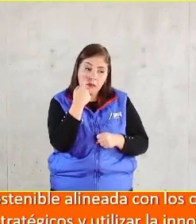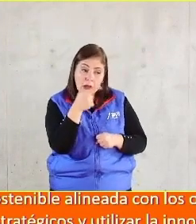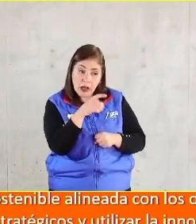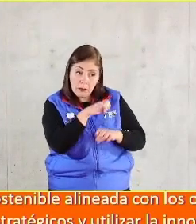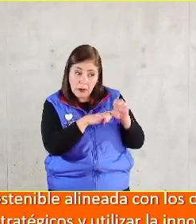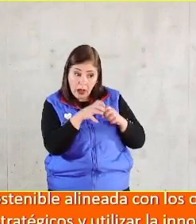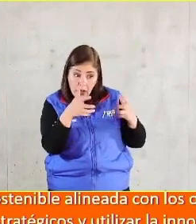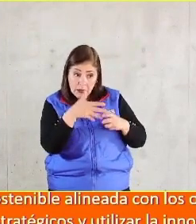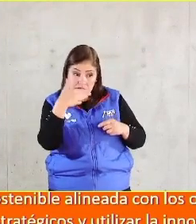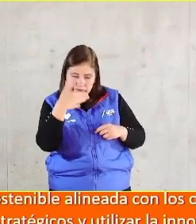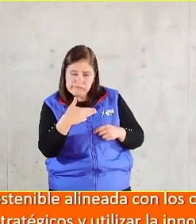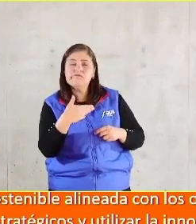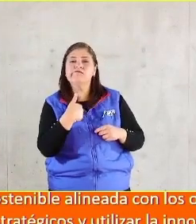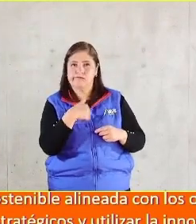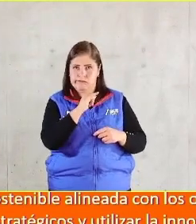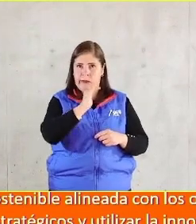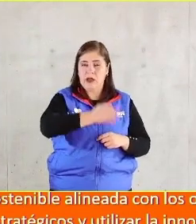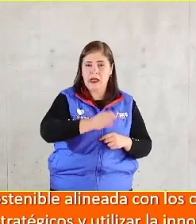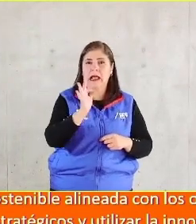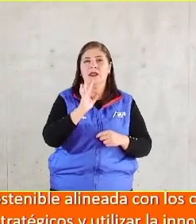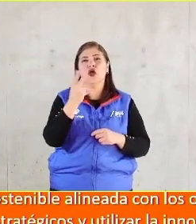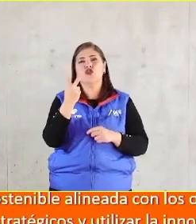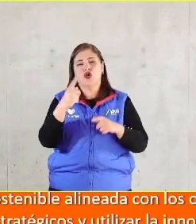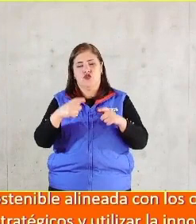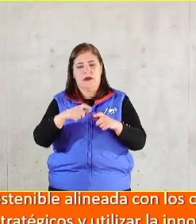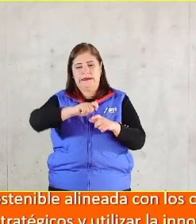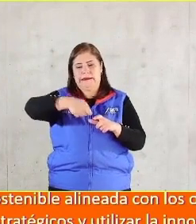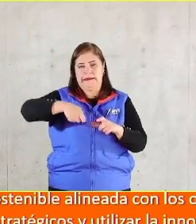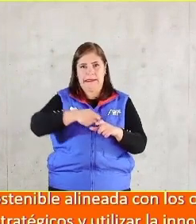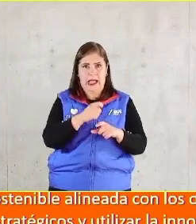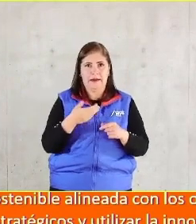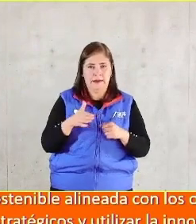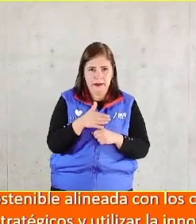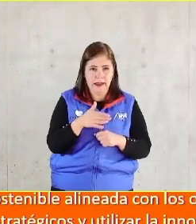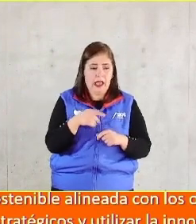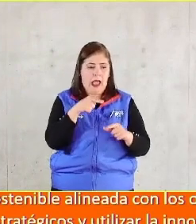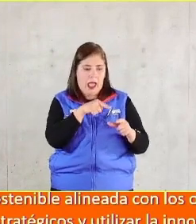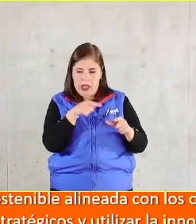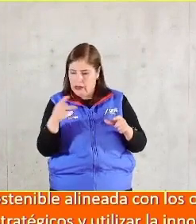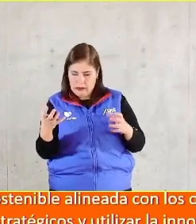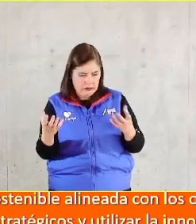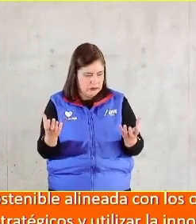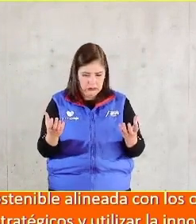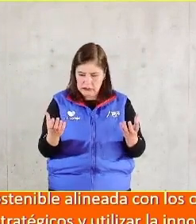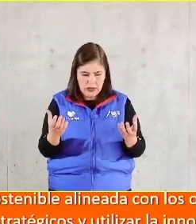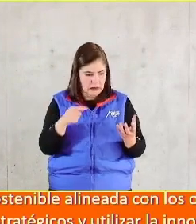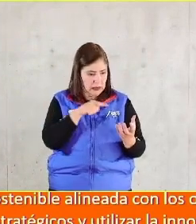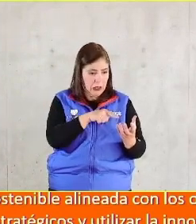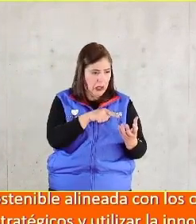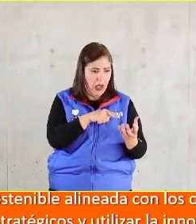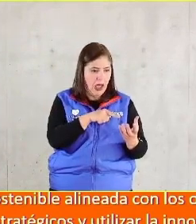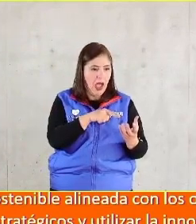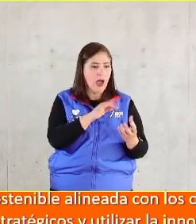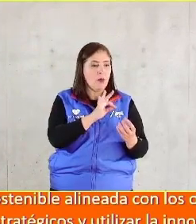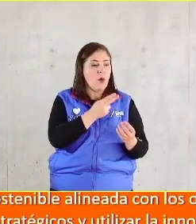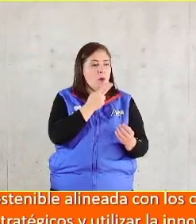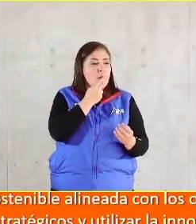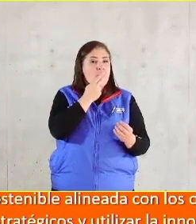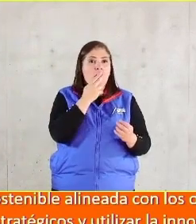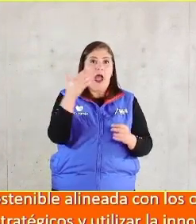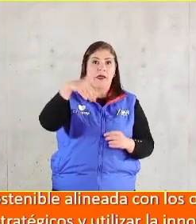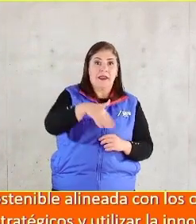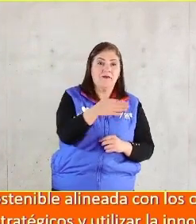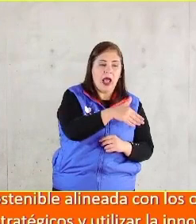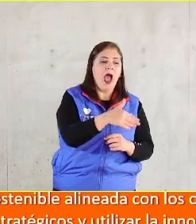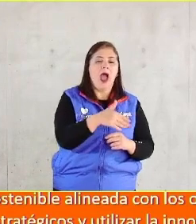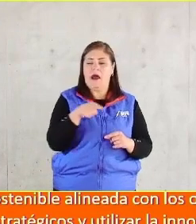correcto. Si tenemos 2 latas de atún en el supermercado y una contempla cuidar que no se dañen los delfines, pues voy a